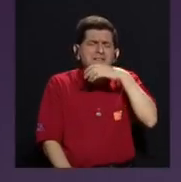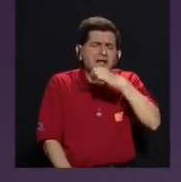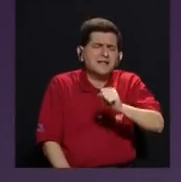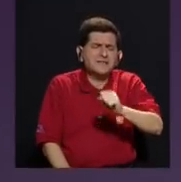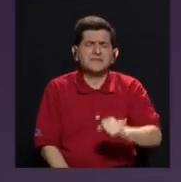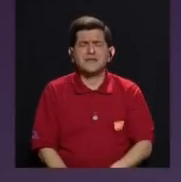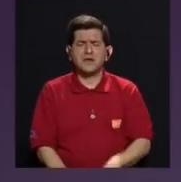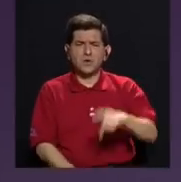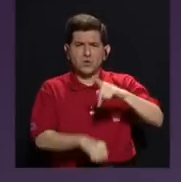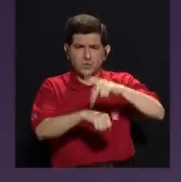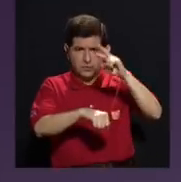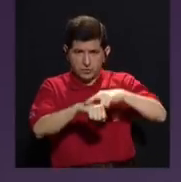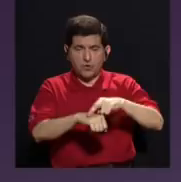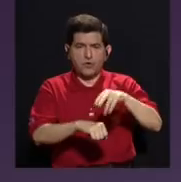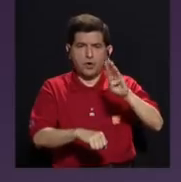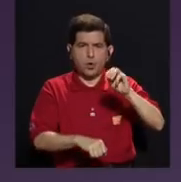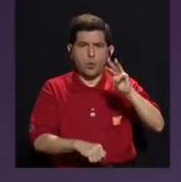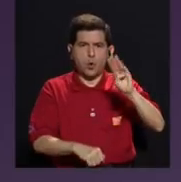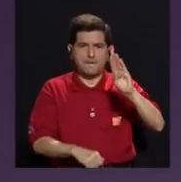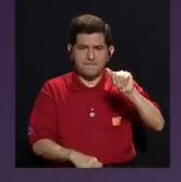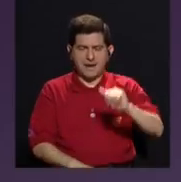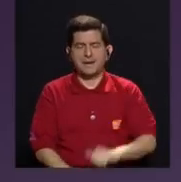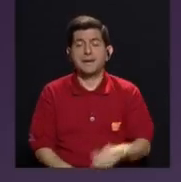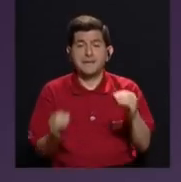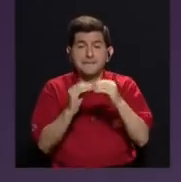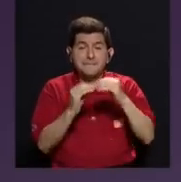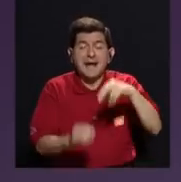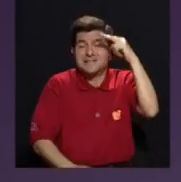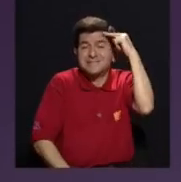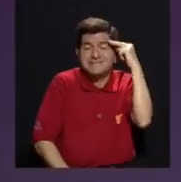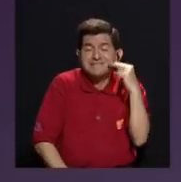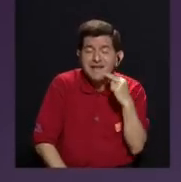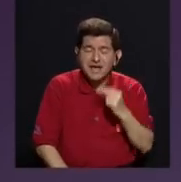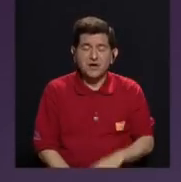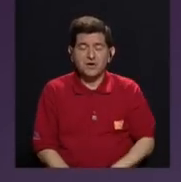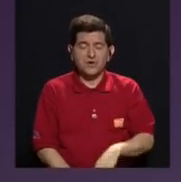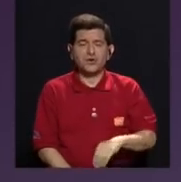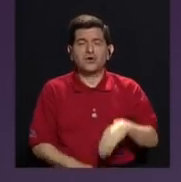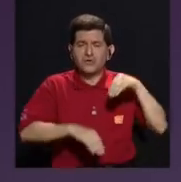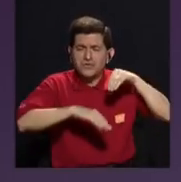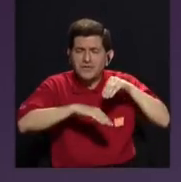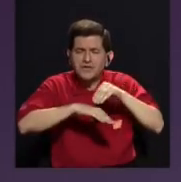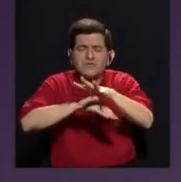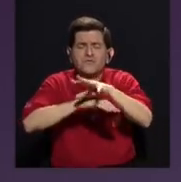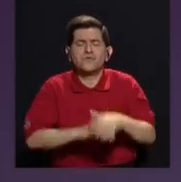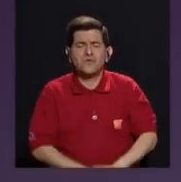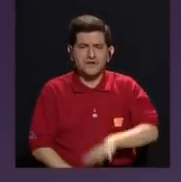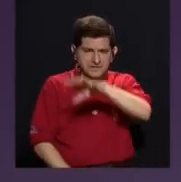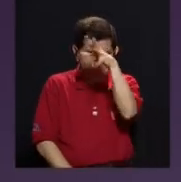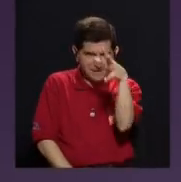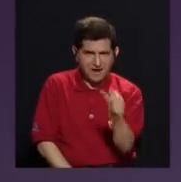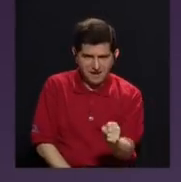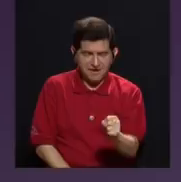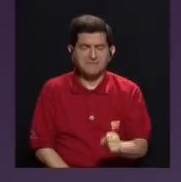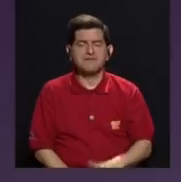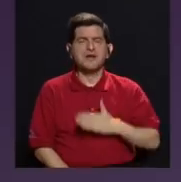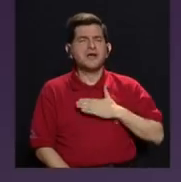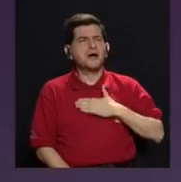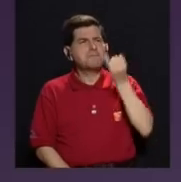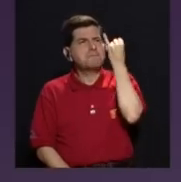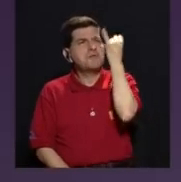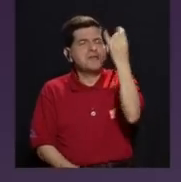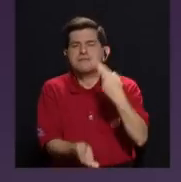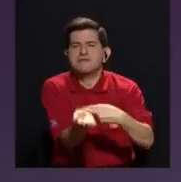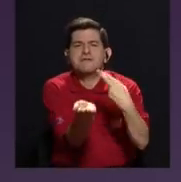reconocen en puerto rico y es el ritmo más negro más afro diaspórico y mi intención con el